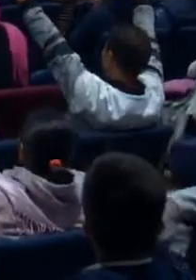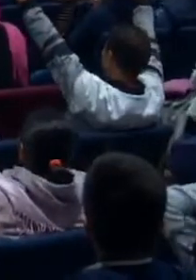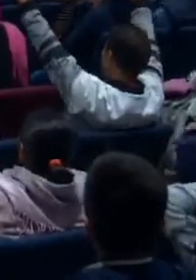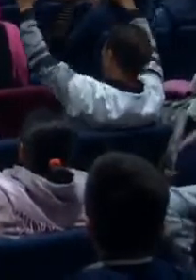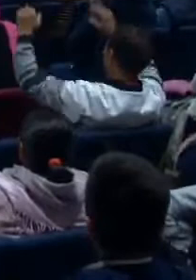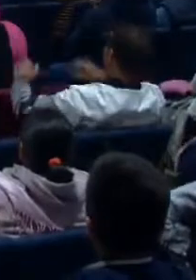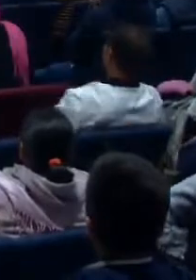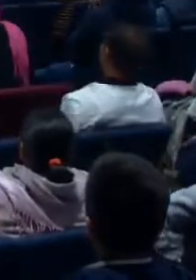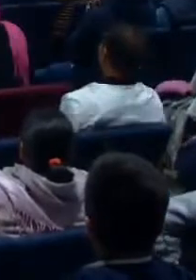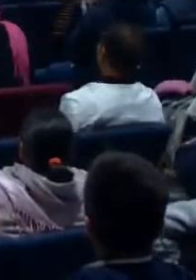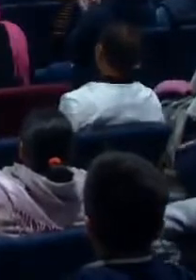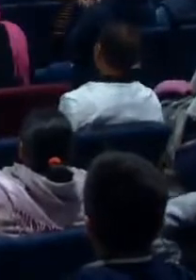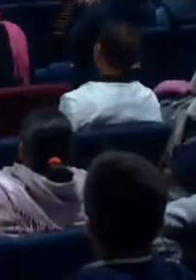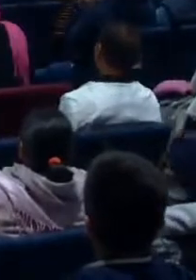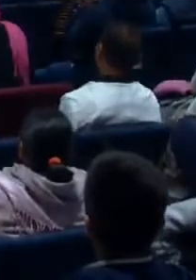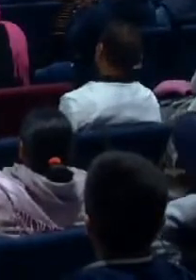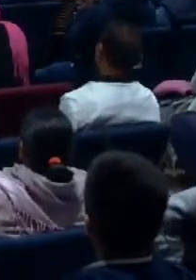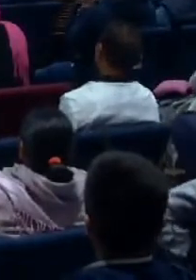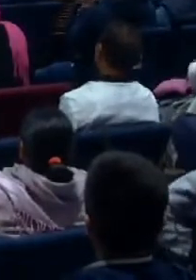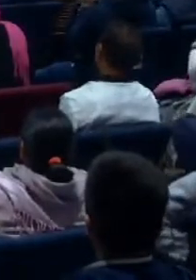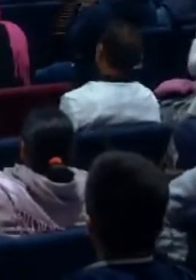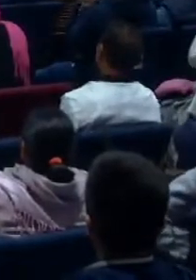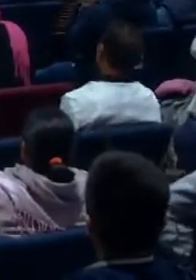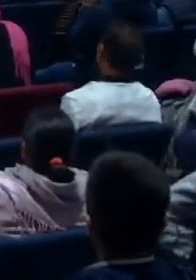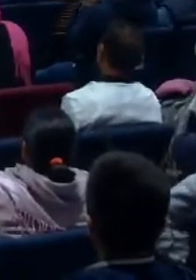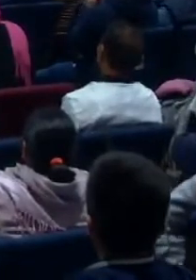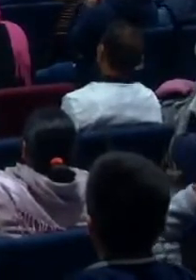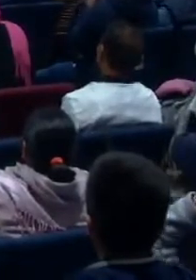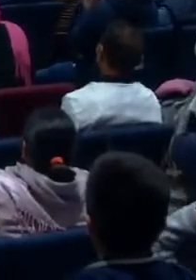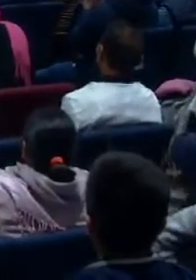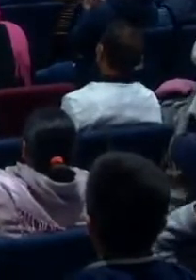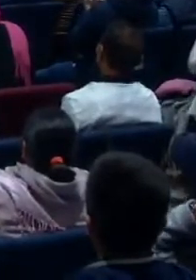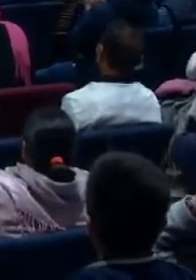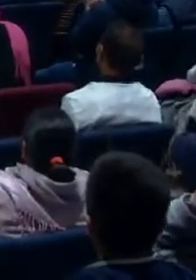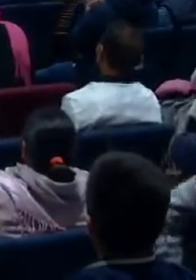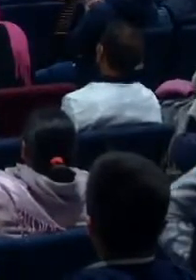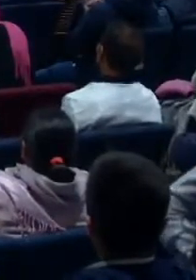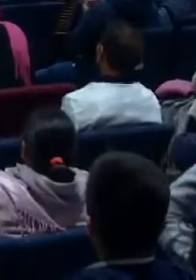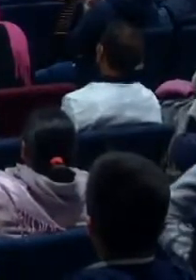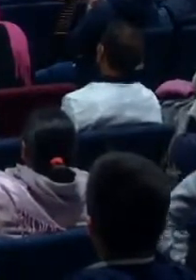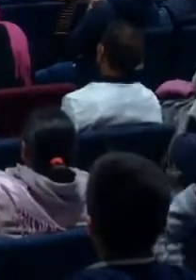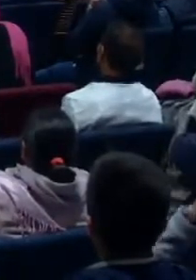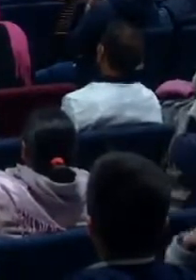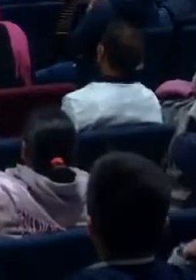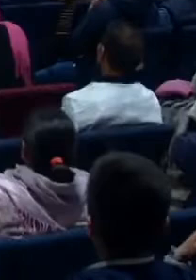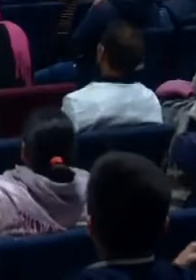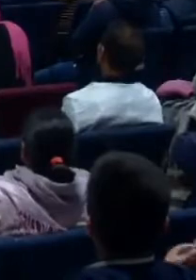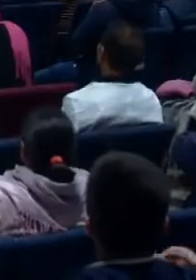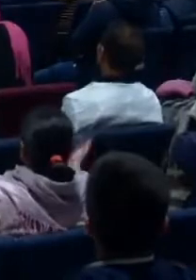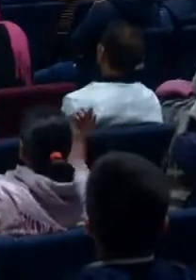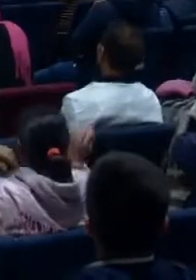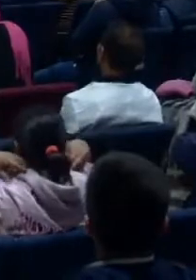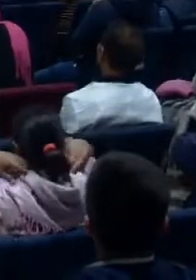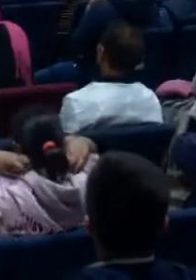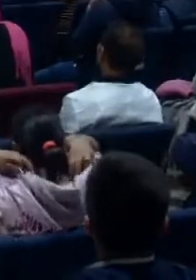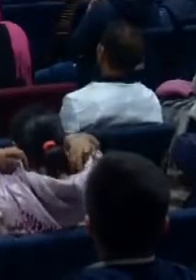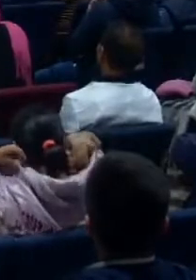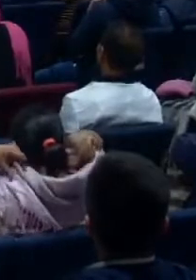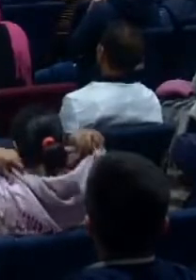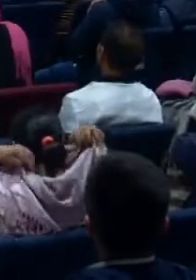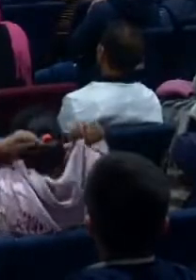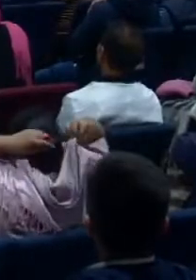Por muchas razones, creo yo, por la vida del apóstol Sergio, de su familia, que tal vez no